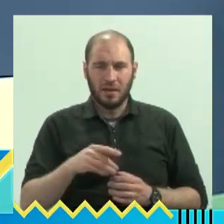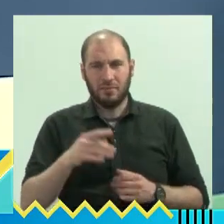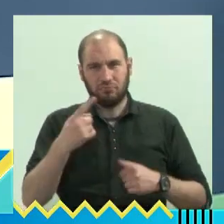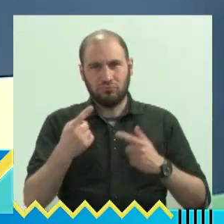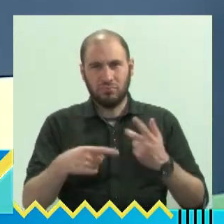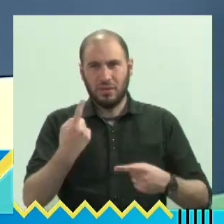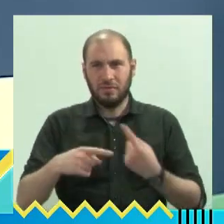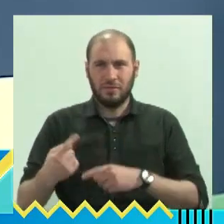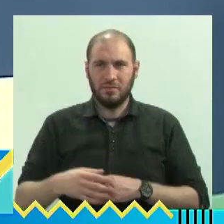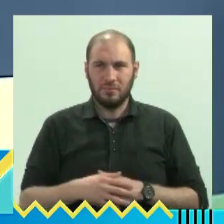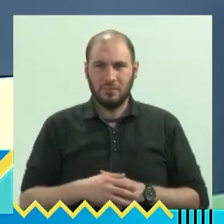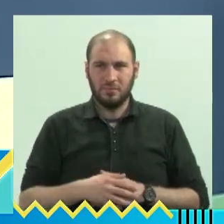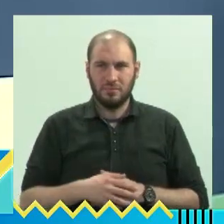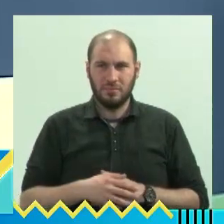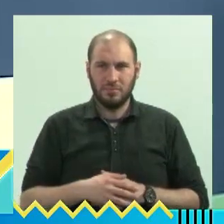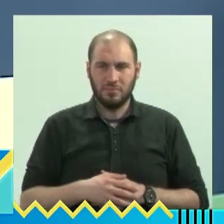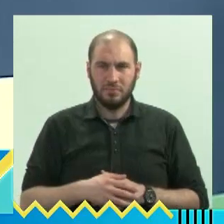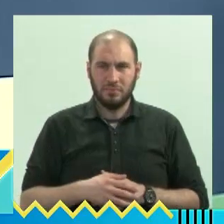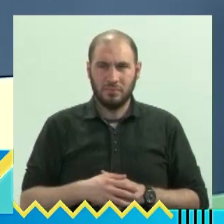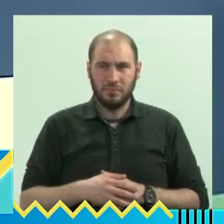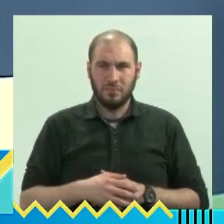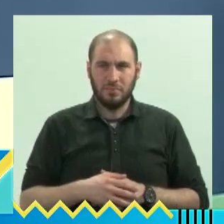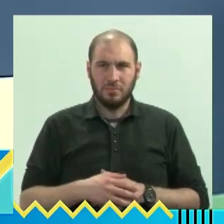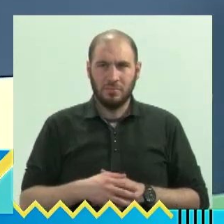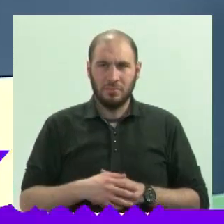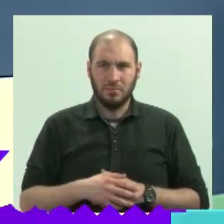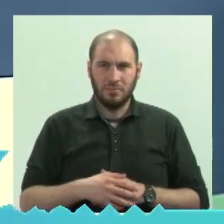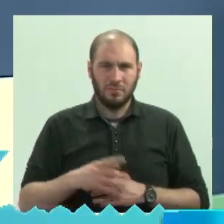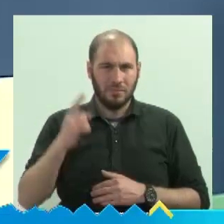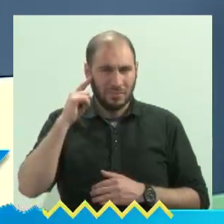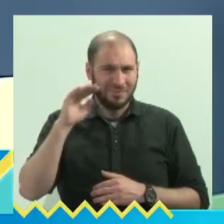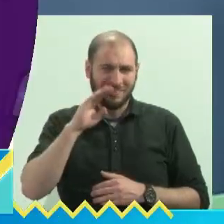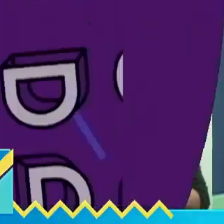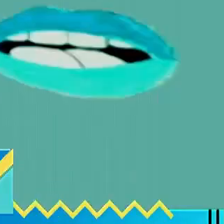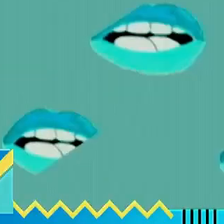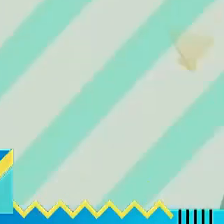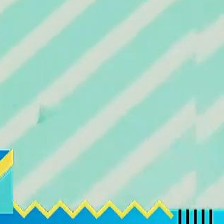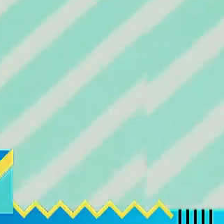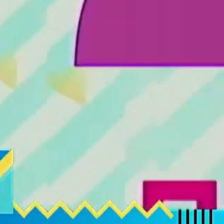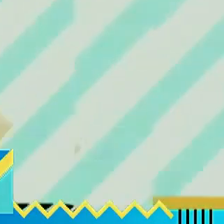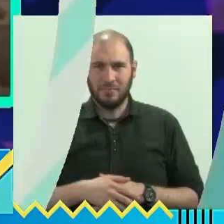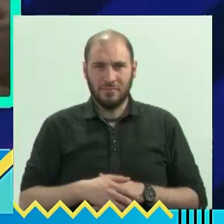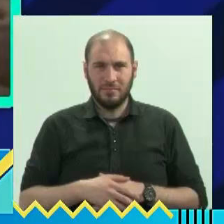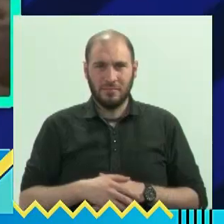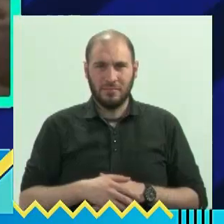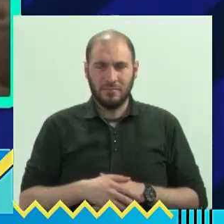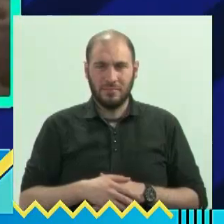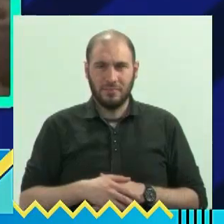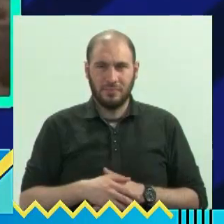de Rodrigo, digamos, la muerte, sobre todo en contextos así de juventud, imprevistos,